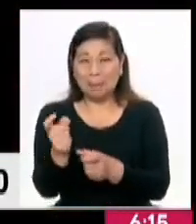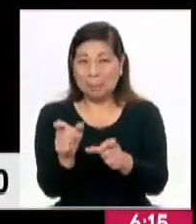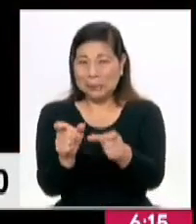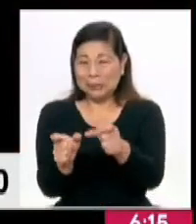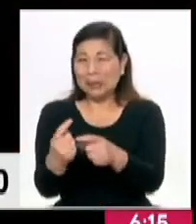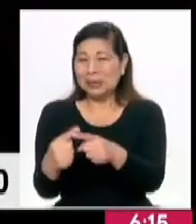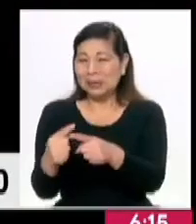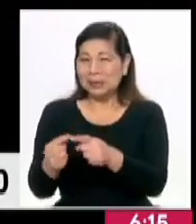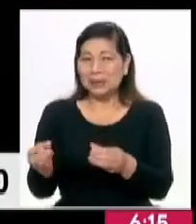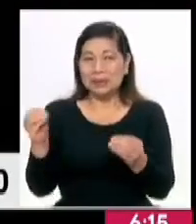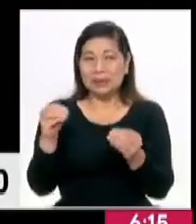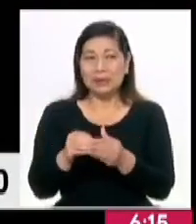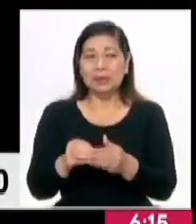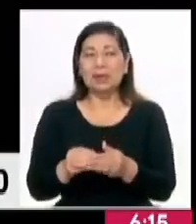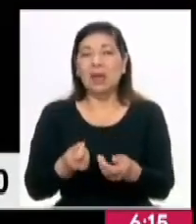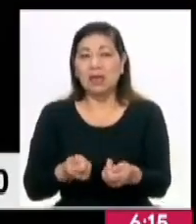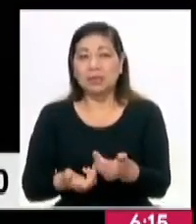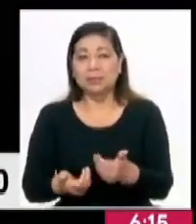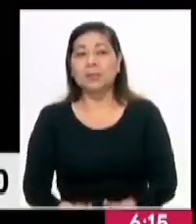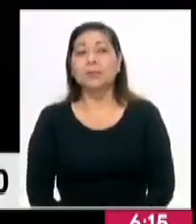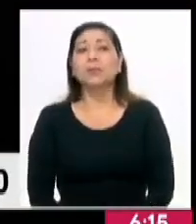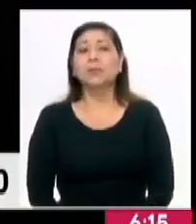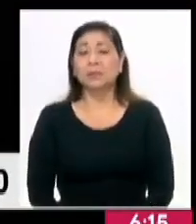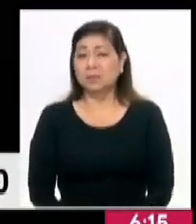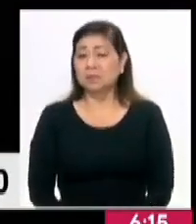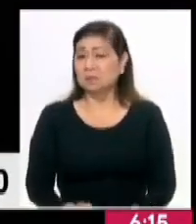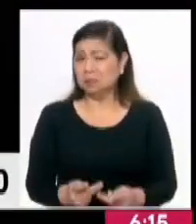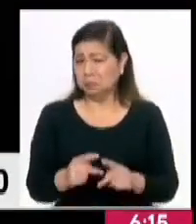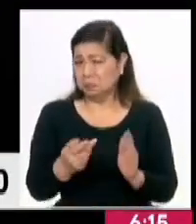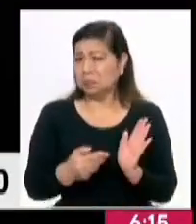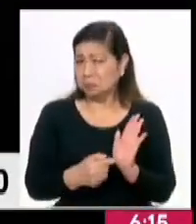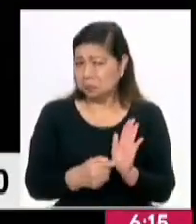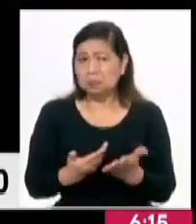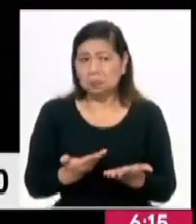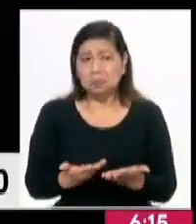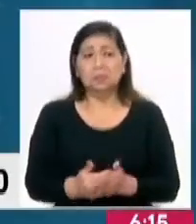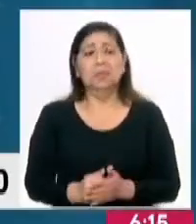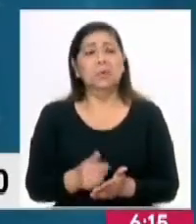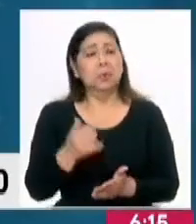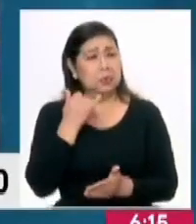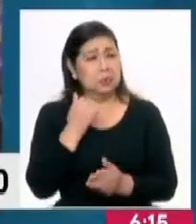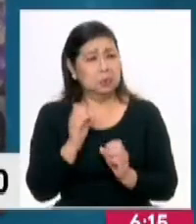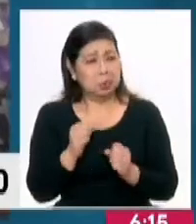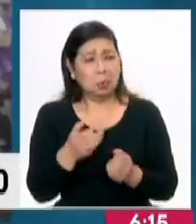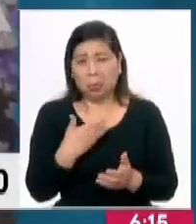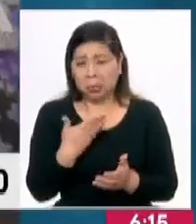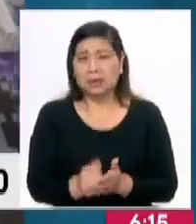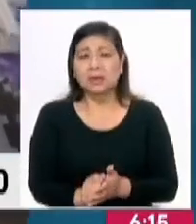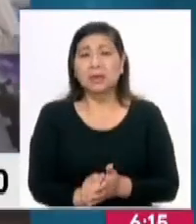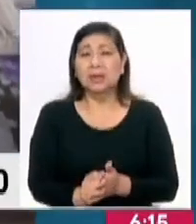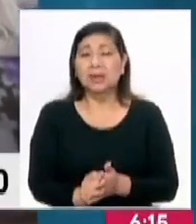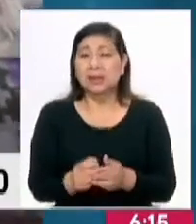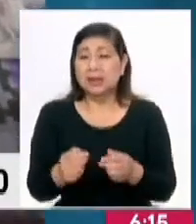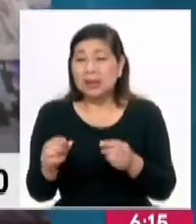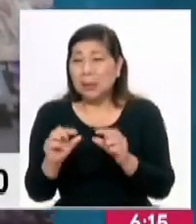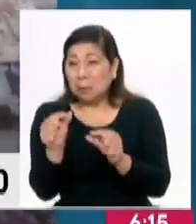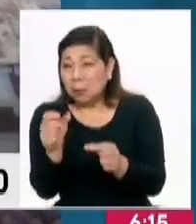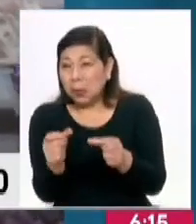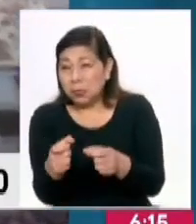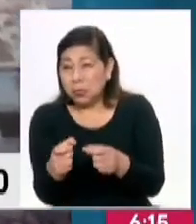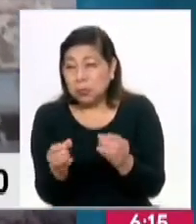celular. Se te va a permitir todo, ¿ya? Hacer una llamada y todo. Esta red criminal estaba